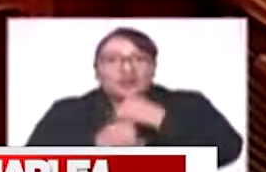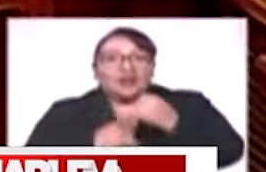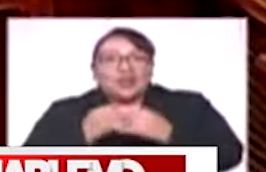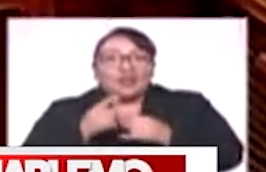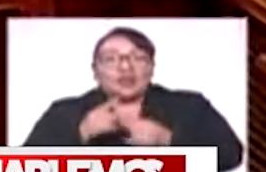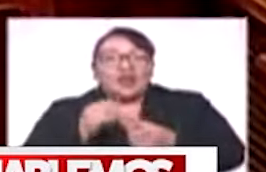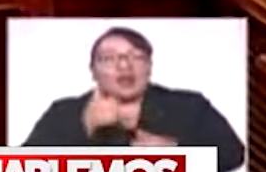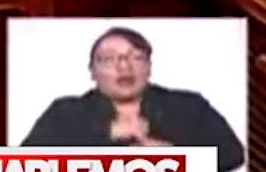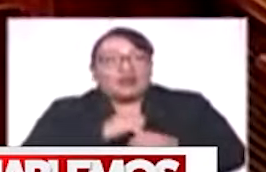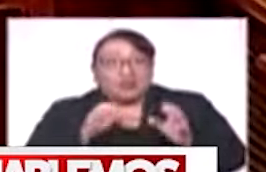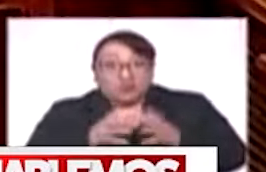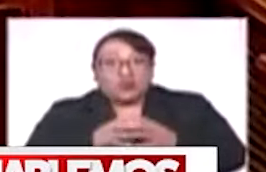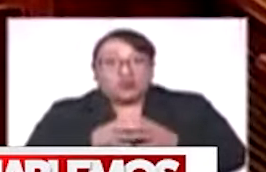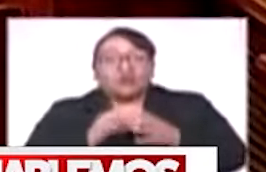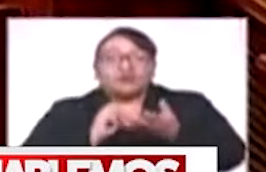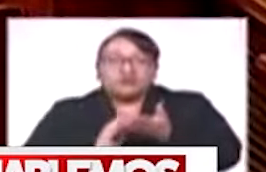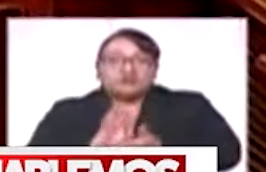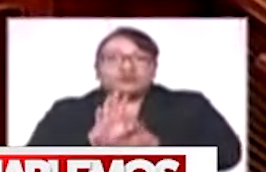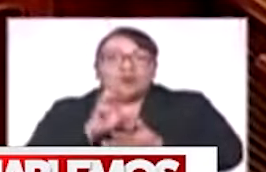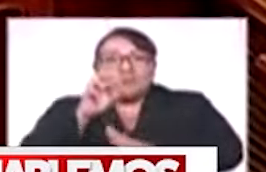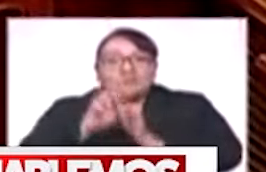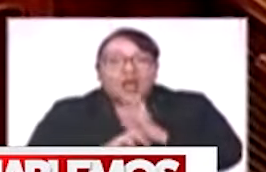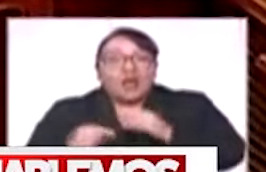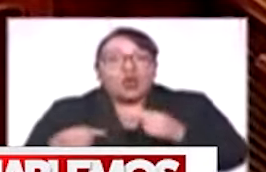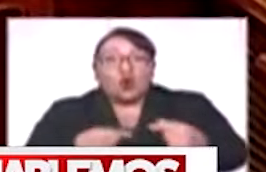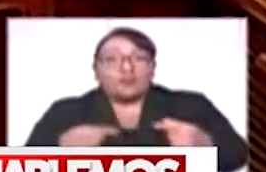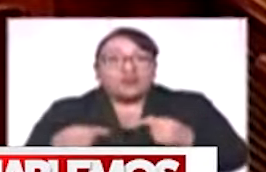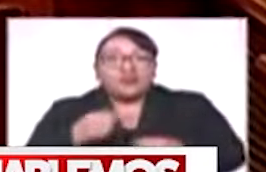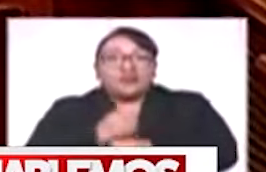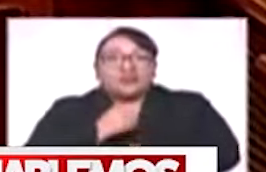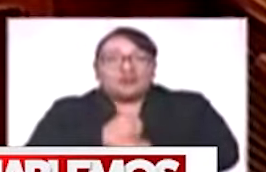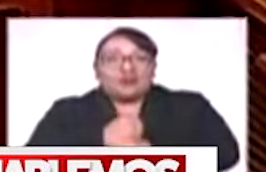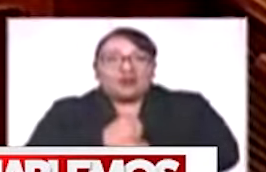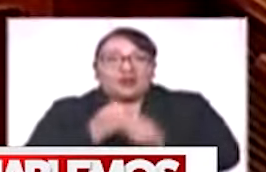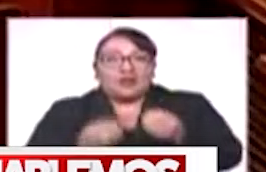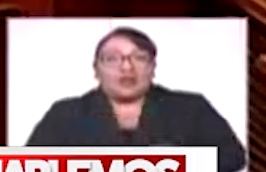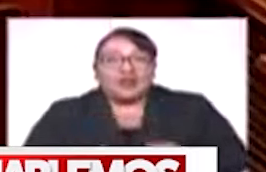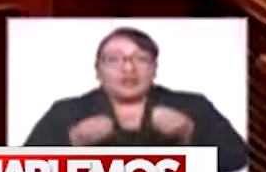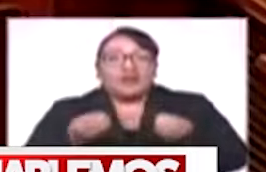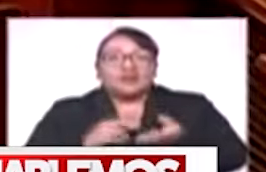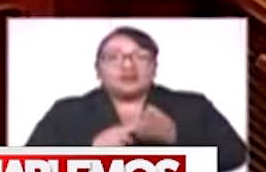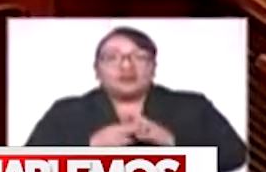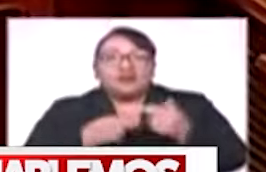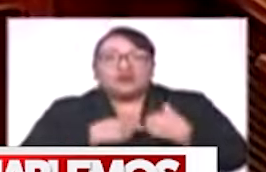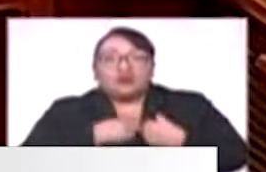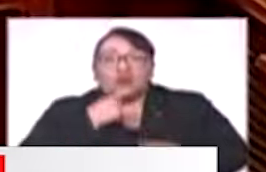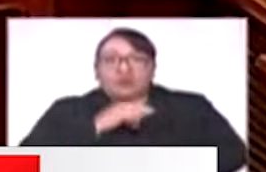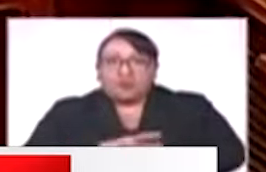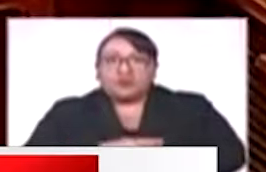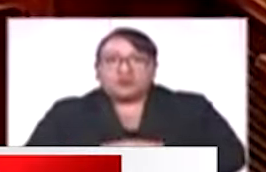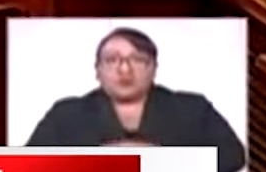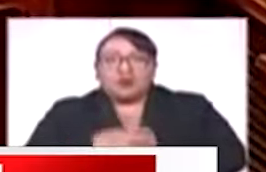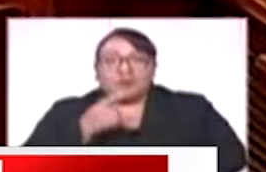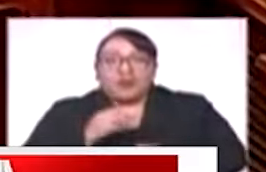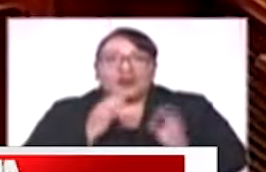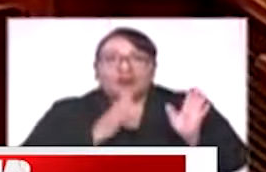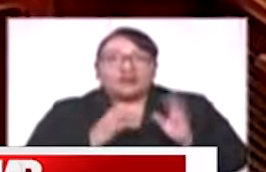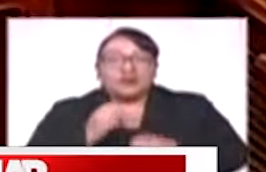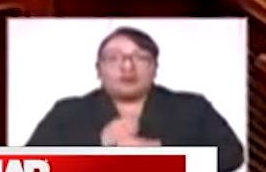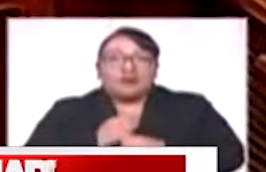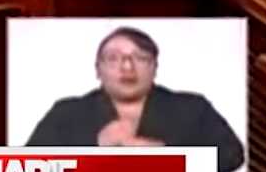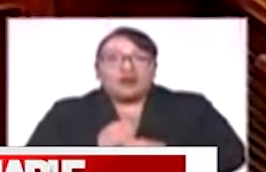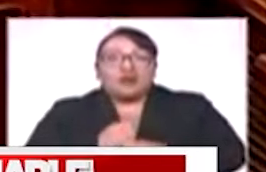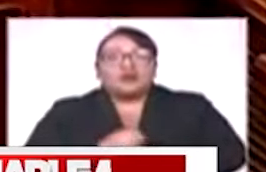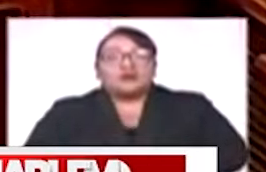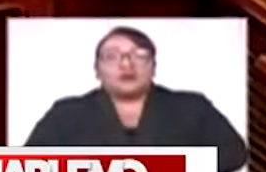la academia, relanzaremos el Plan de Competitividad y Productividad, el cual representa un compromiso para implementar medidas